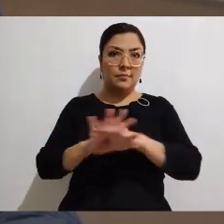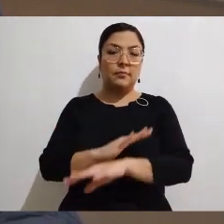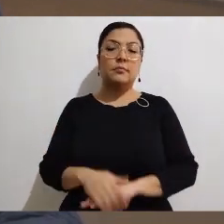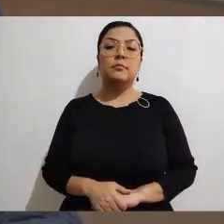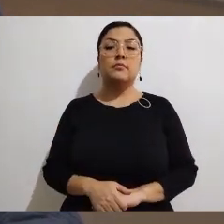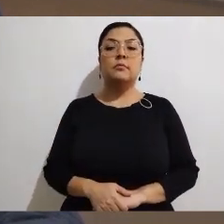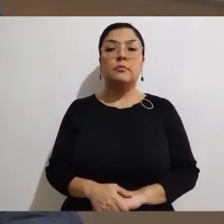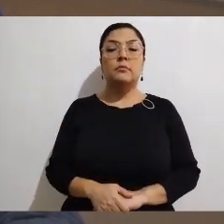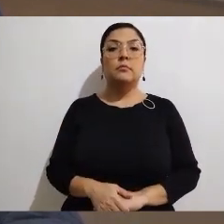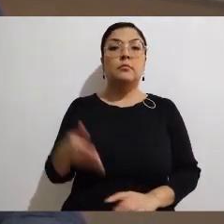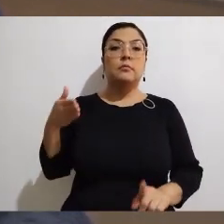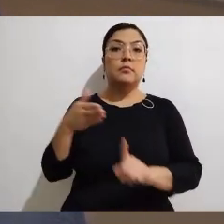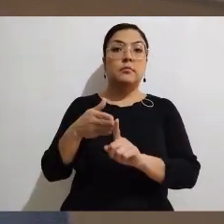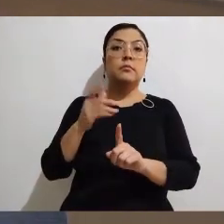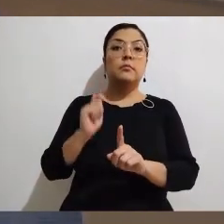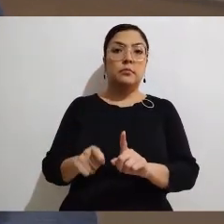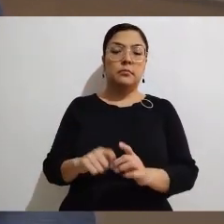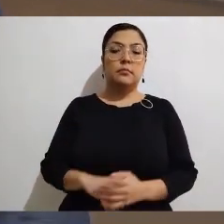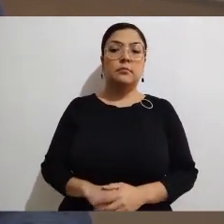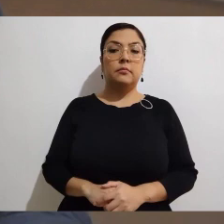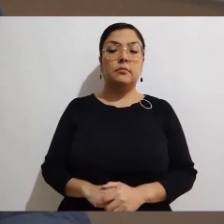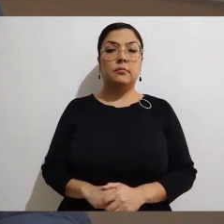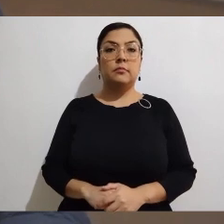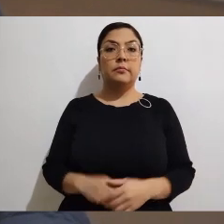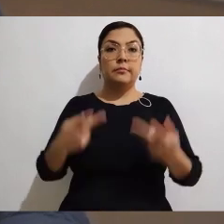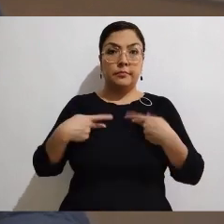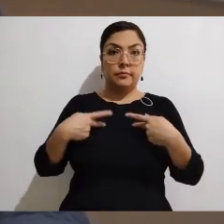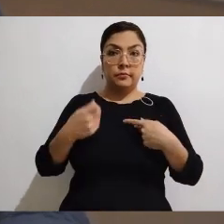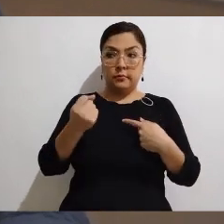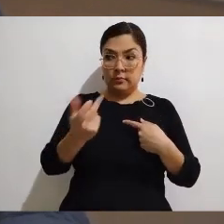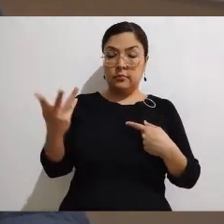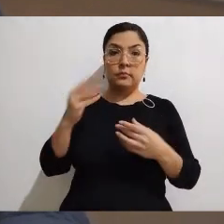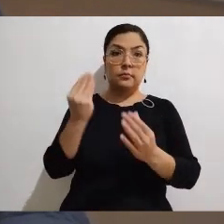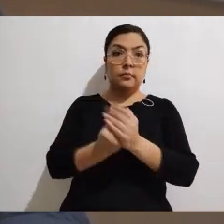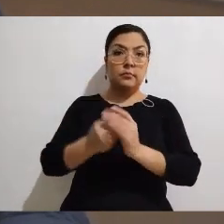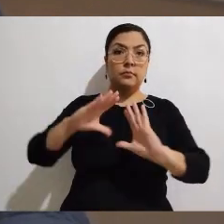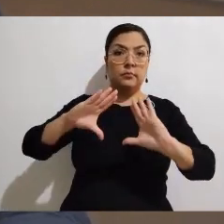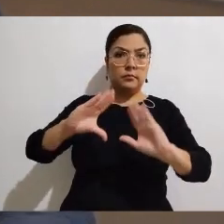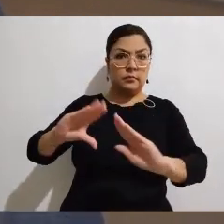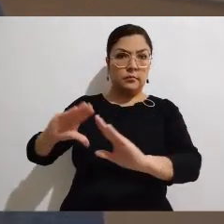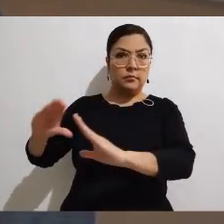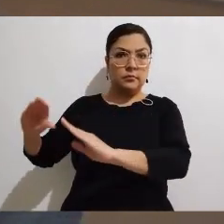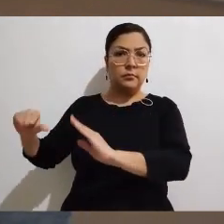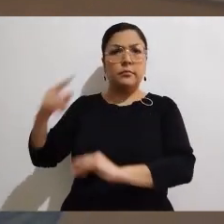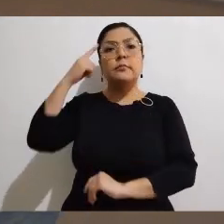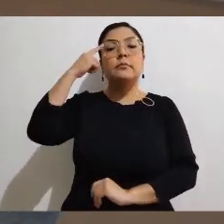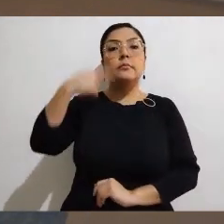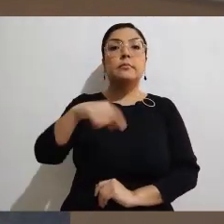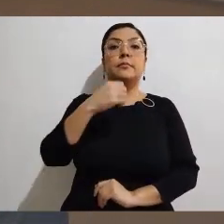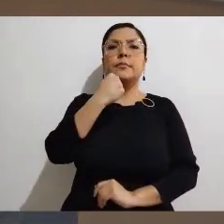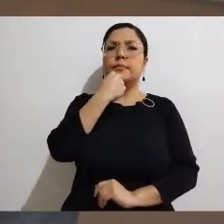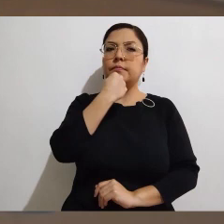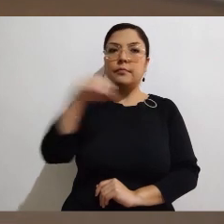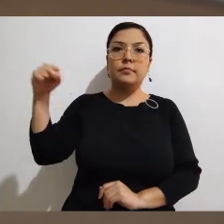objetivo fundamental pues, es la profesionalización del personal que trabaja,